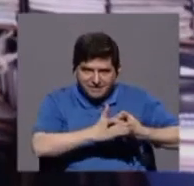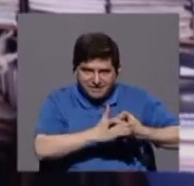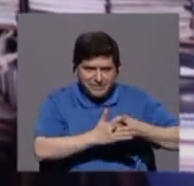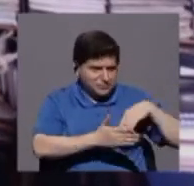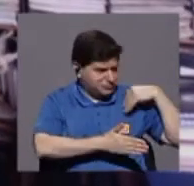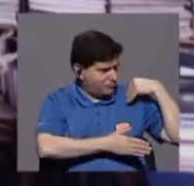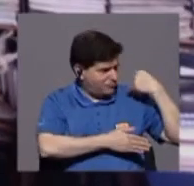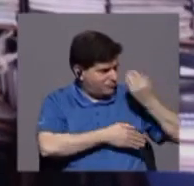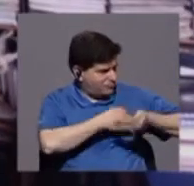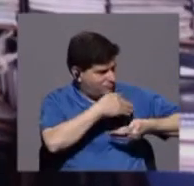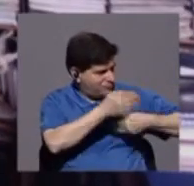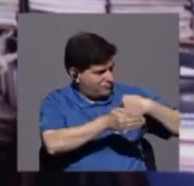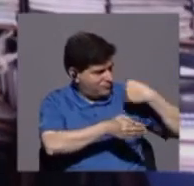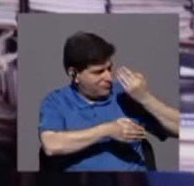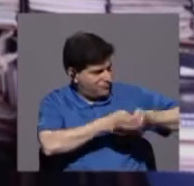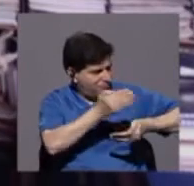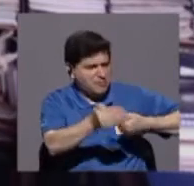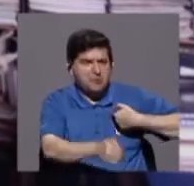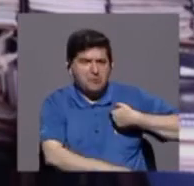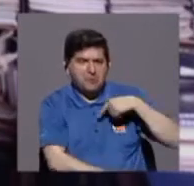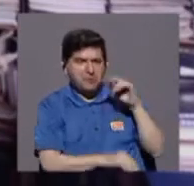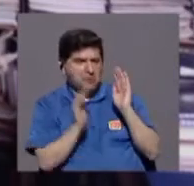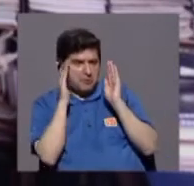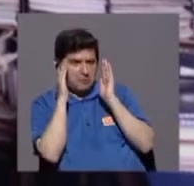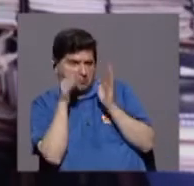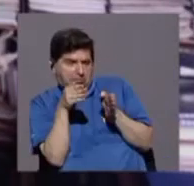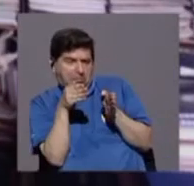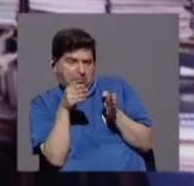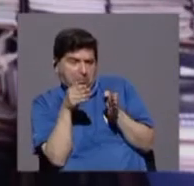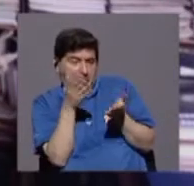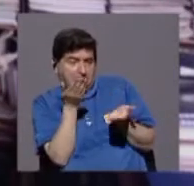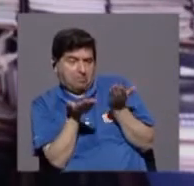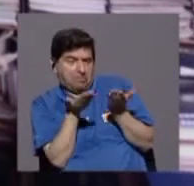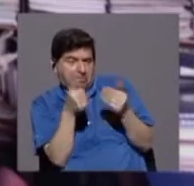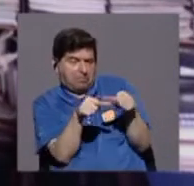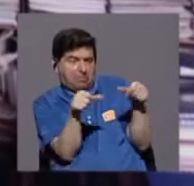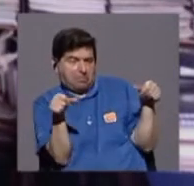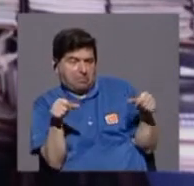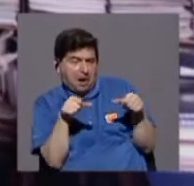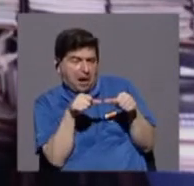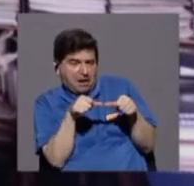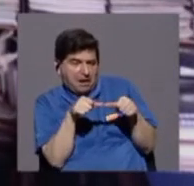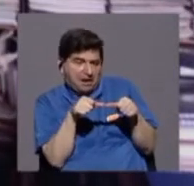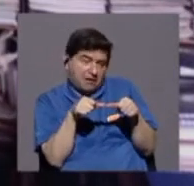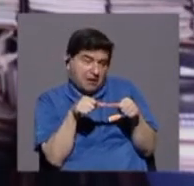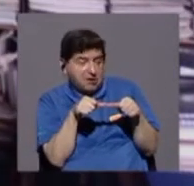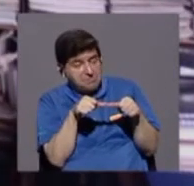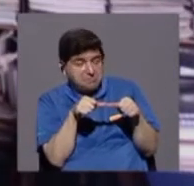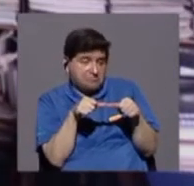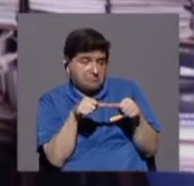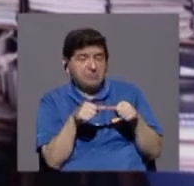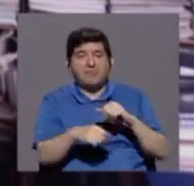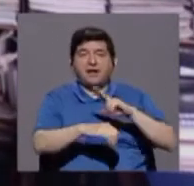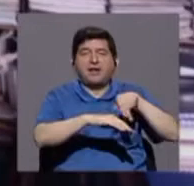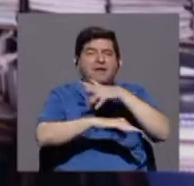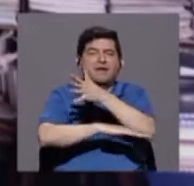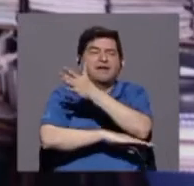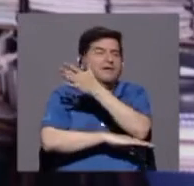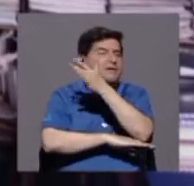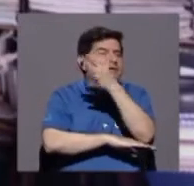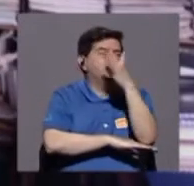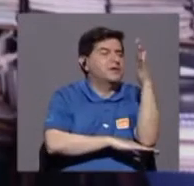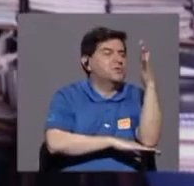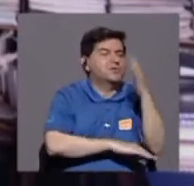este proceso, uno lo puede ver como una zona básicamente donde la naturaleza,